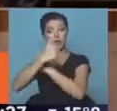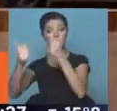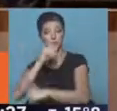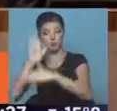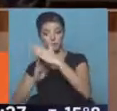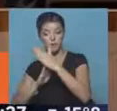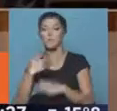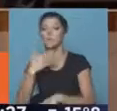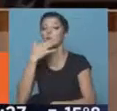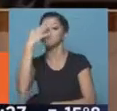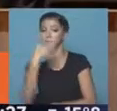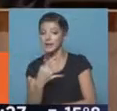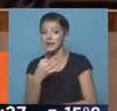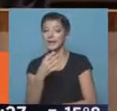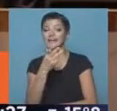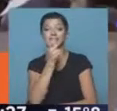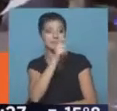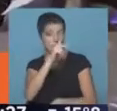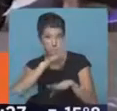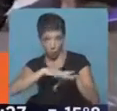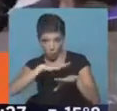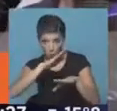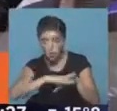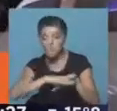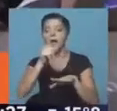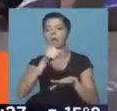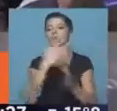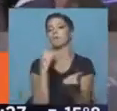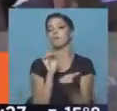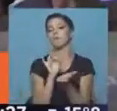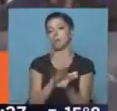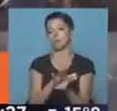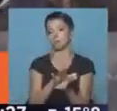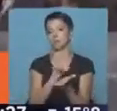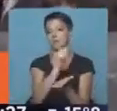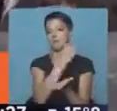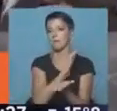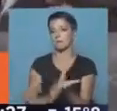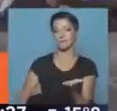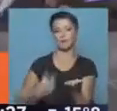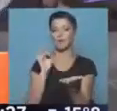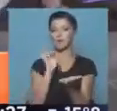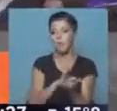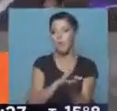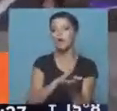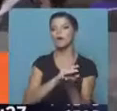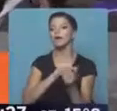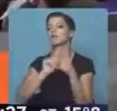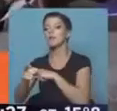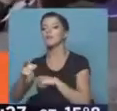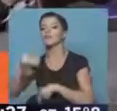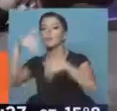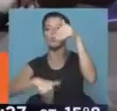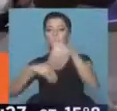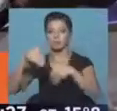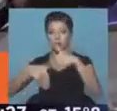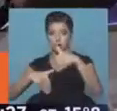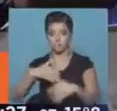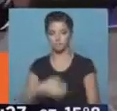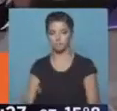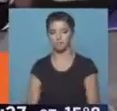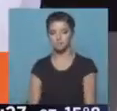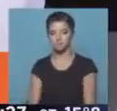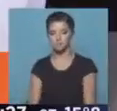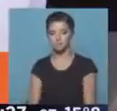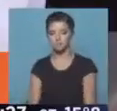veredicto y si es por la culpabilidad, el jefe de Estado será expulsado del cargo y se llamará a elecciones indirectas.